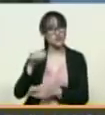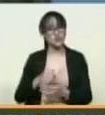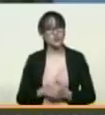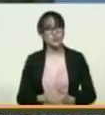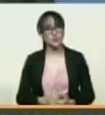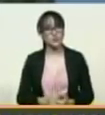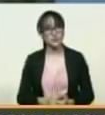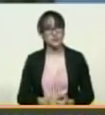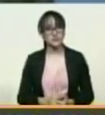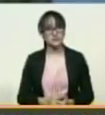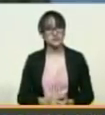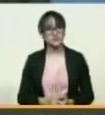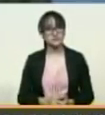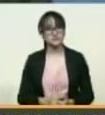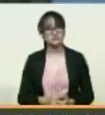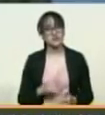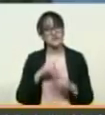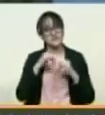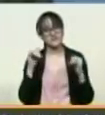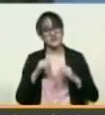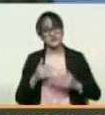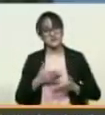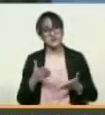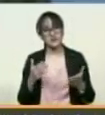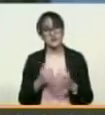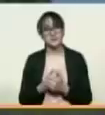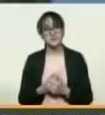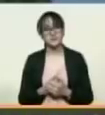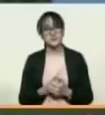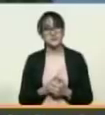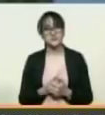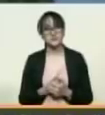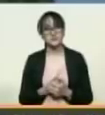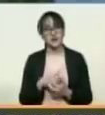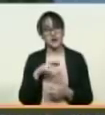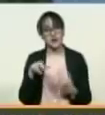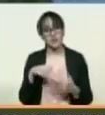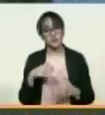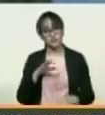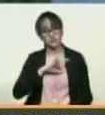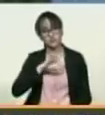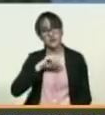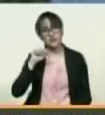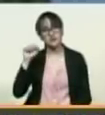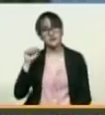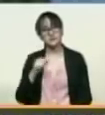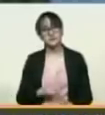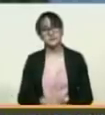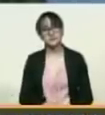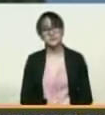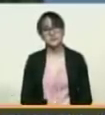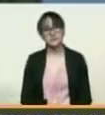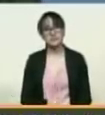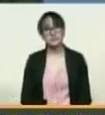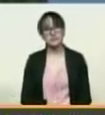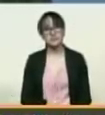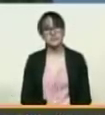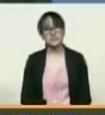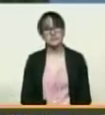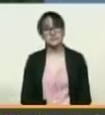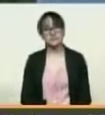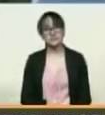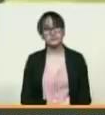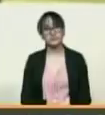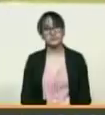nuestra felicidad, que es el mayor fin de una revolución socialista. La señorita allá atrás. Ah, bueno, la señora y luego la